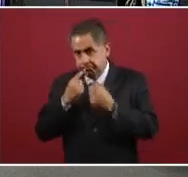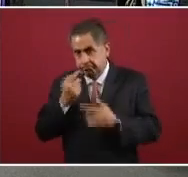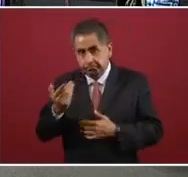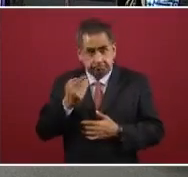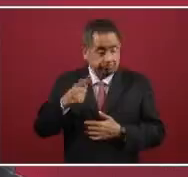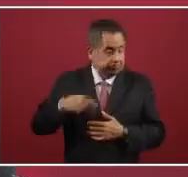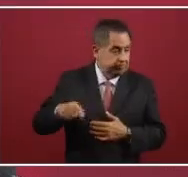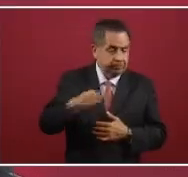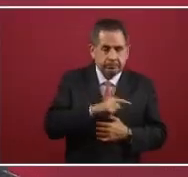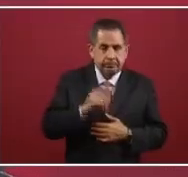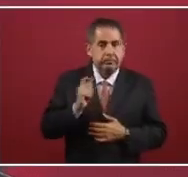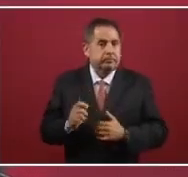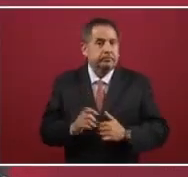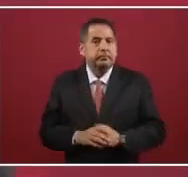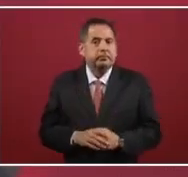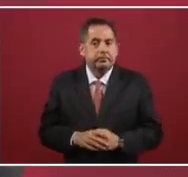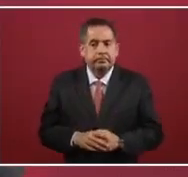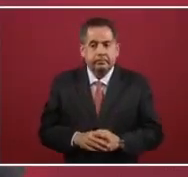Esto,